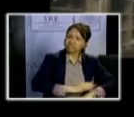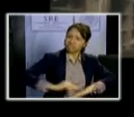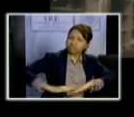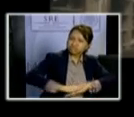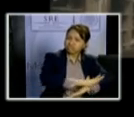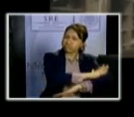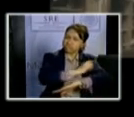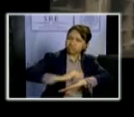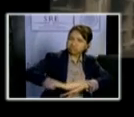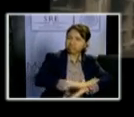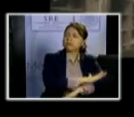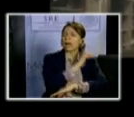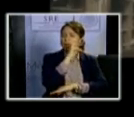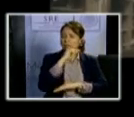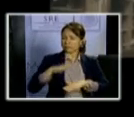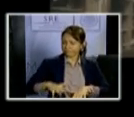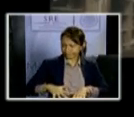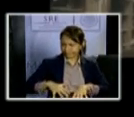el aumento por la marea